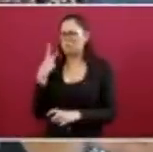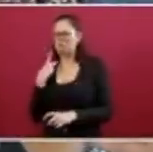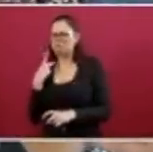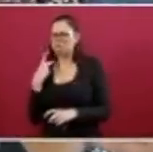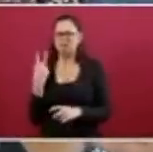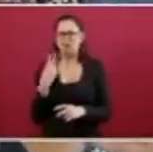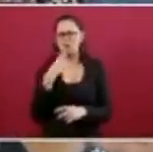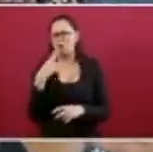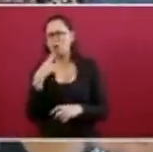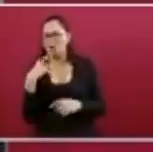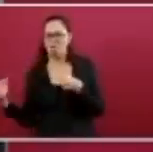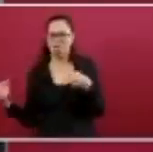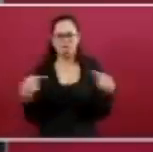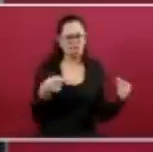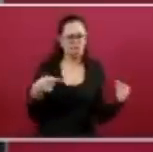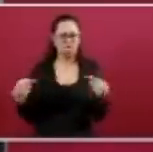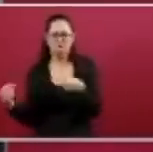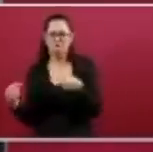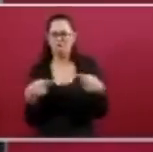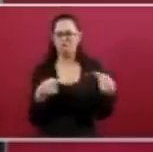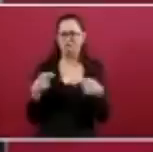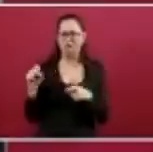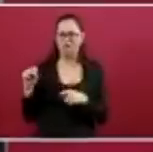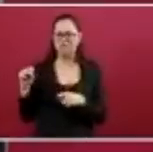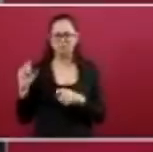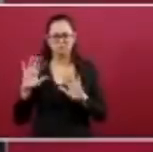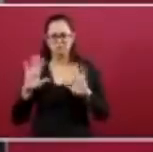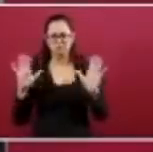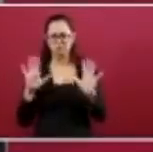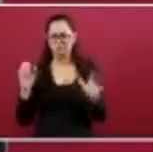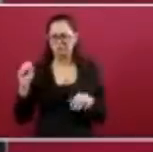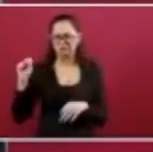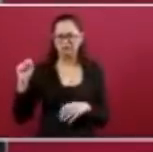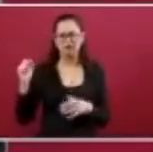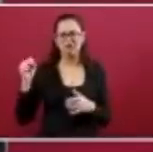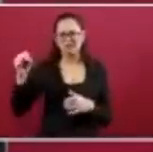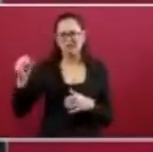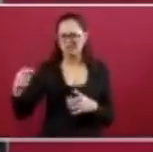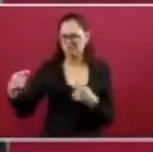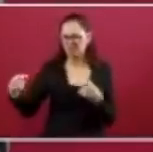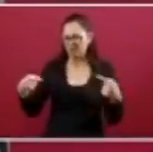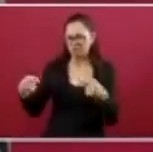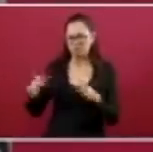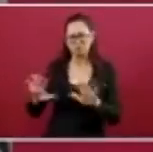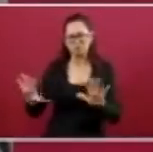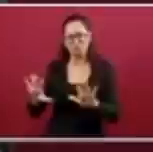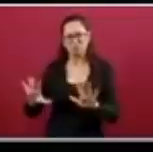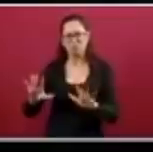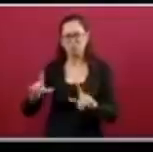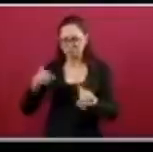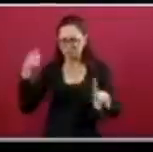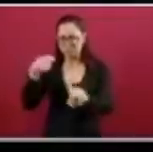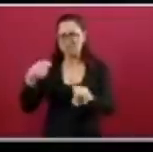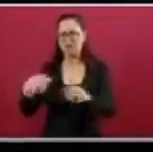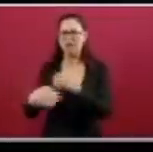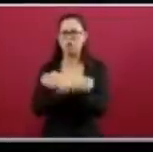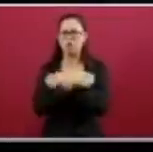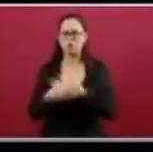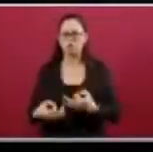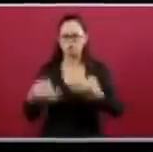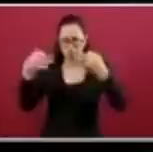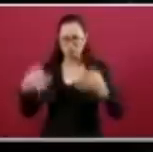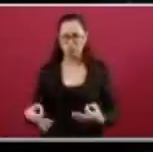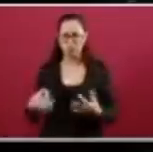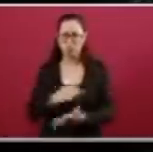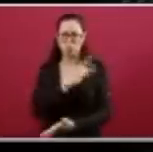un mero tema de sindicatos y pues se garantice que la educación haya calidad y no solo se